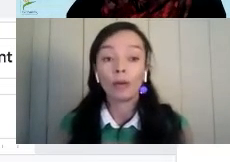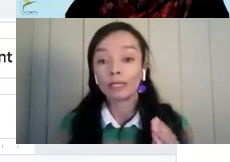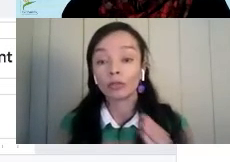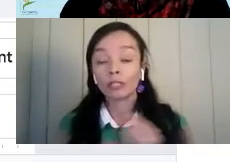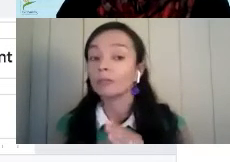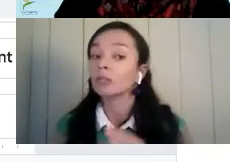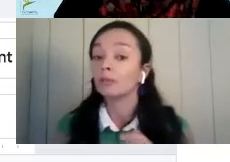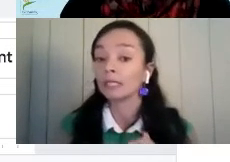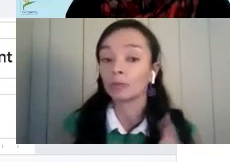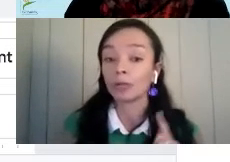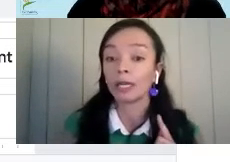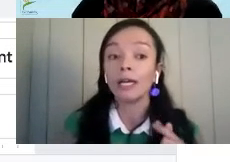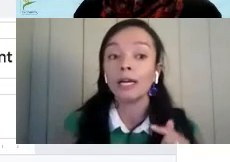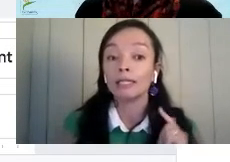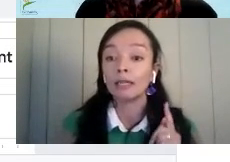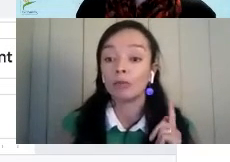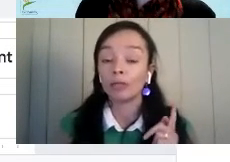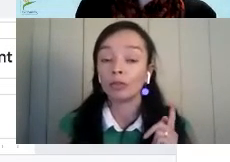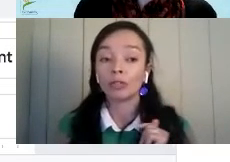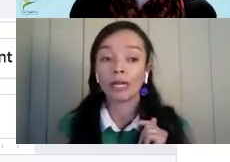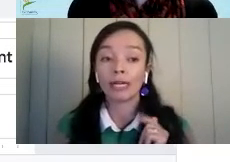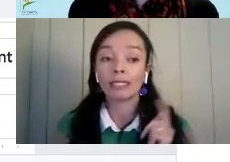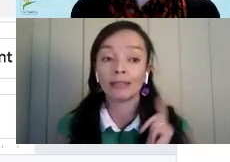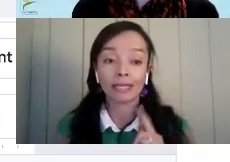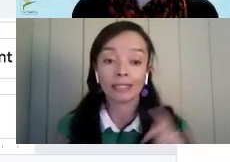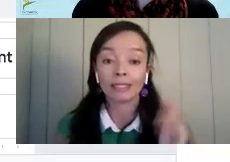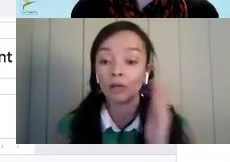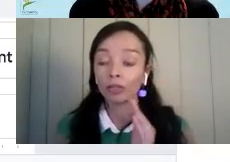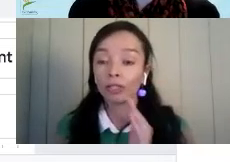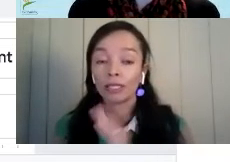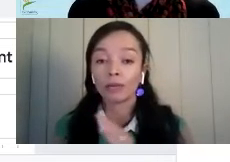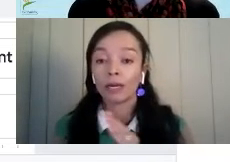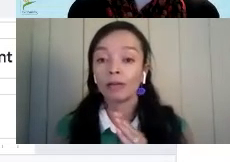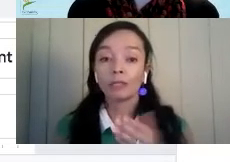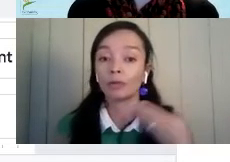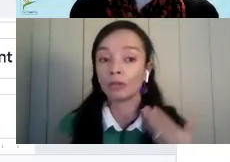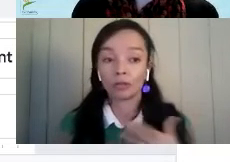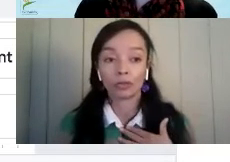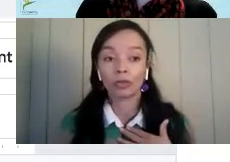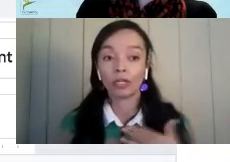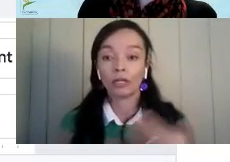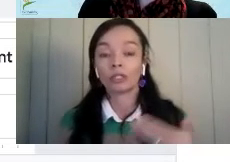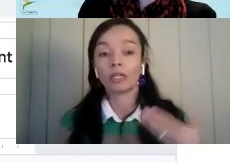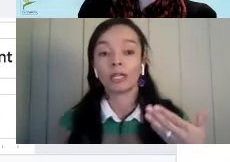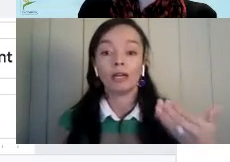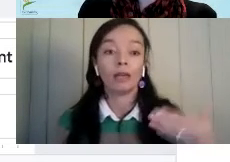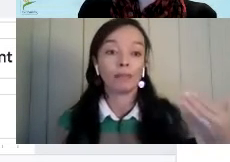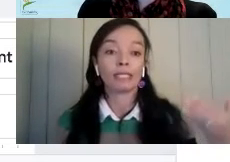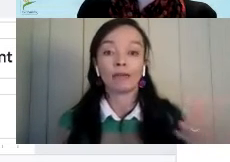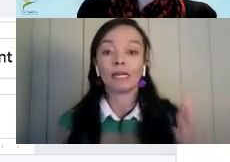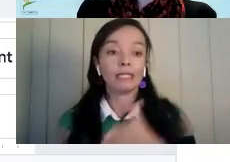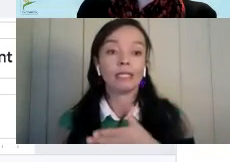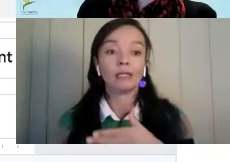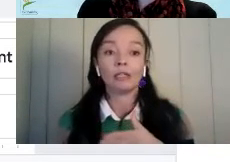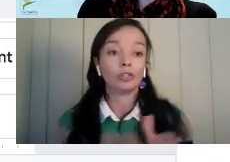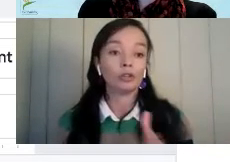Las oraciones más completas. ¿Por qué? Es el momento de usar la sintaxis, el orden de las palabras. Porque nosotros no queremos que empiecen